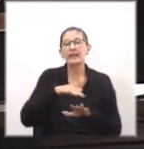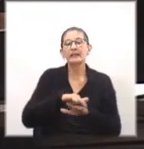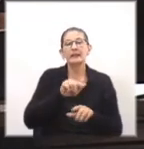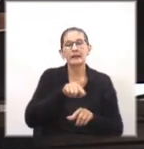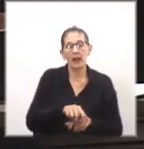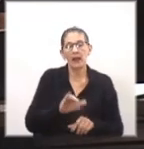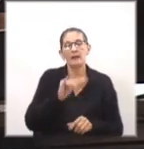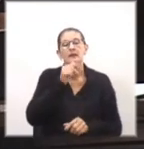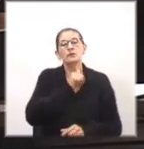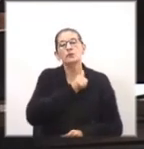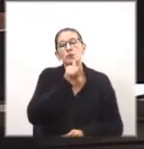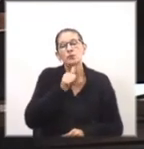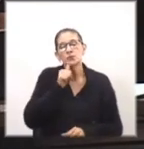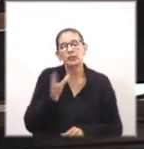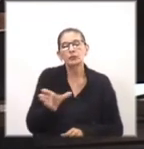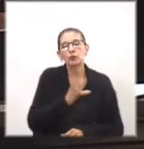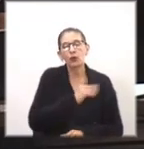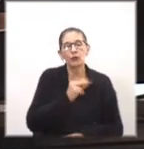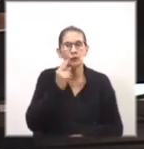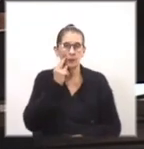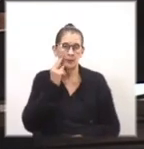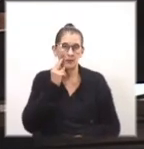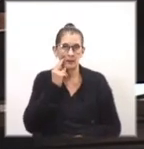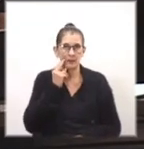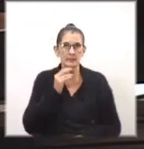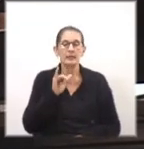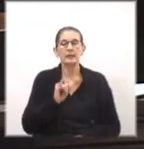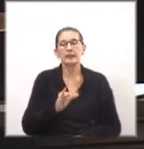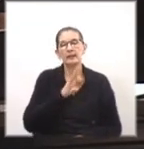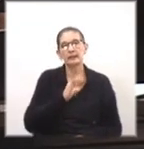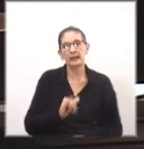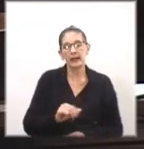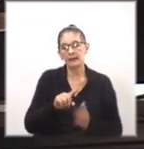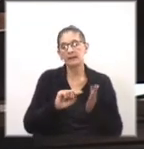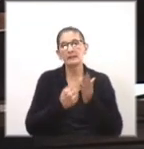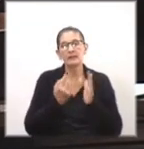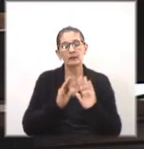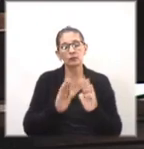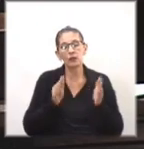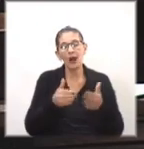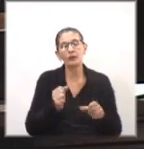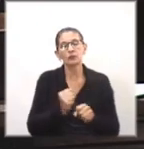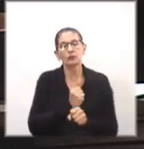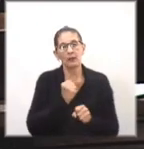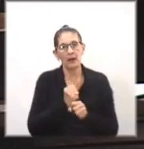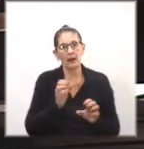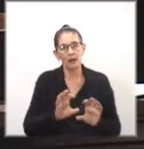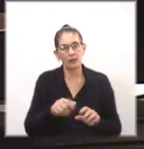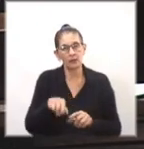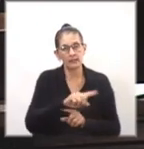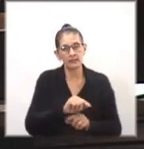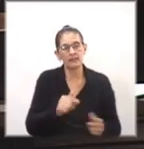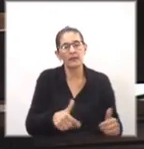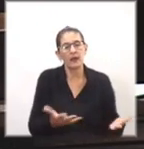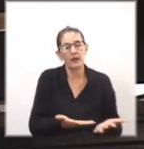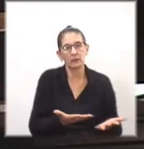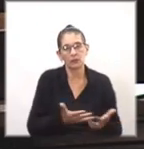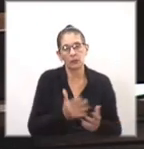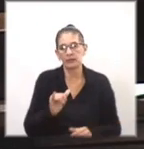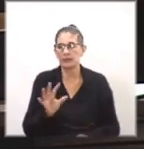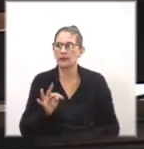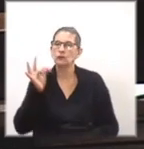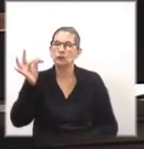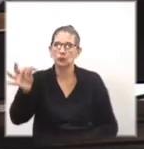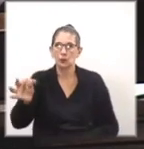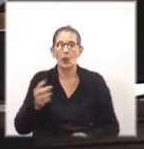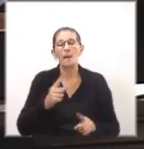resuelva los problemas que esta reforma genera y que tenga como centro a los trabajadores del presente y del futuro. Y es